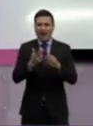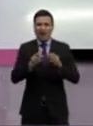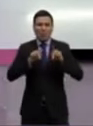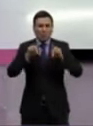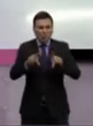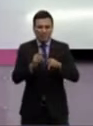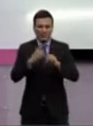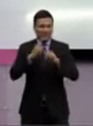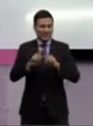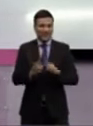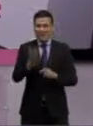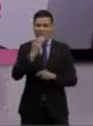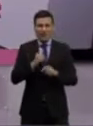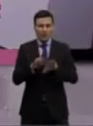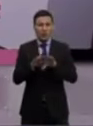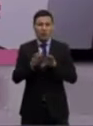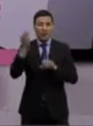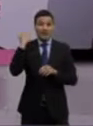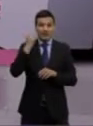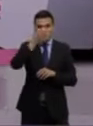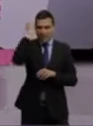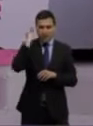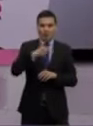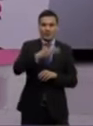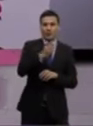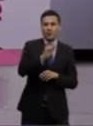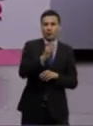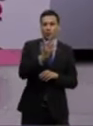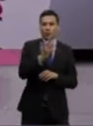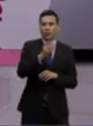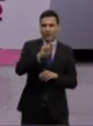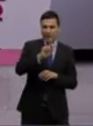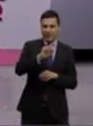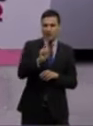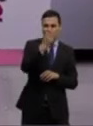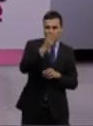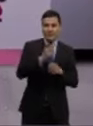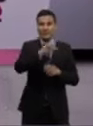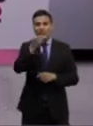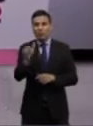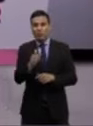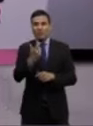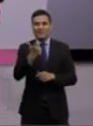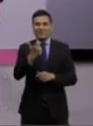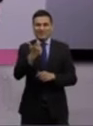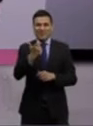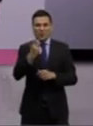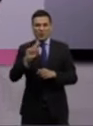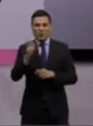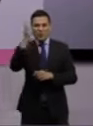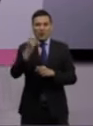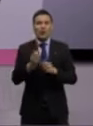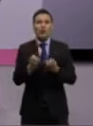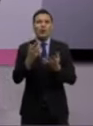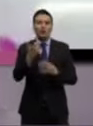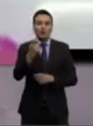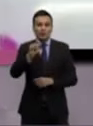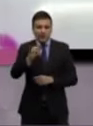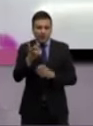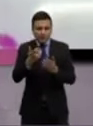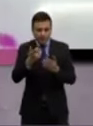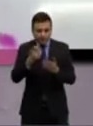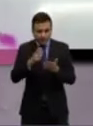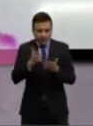país con el dólar en 13.20, lo deja en 20. Hoy, aún con guerras, con pandemia, el